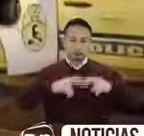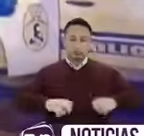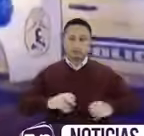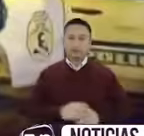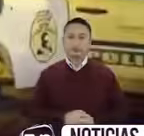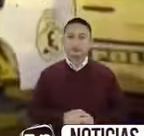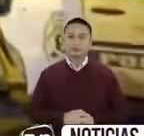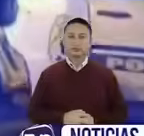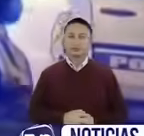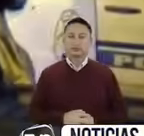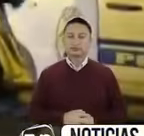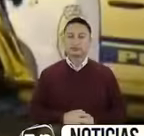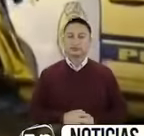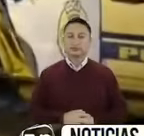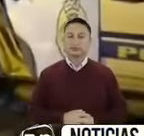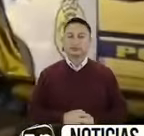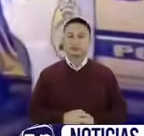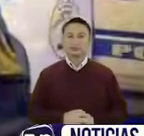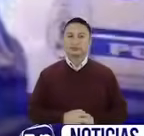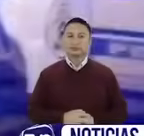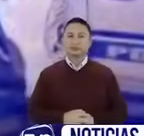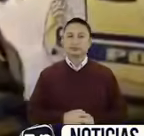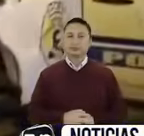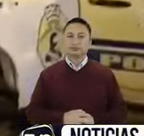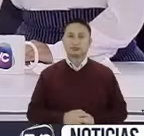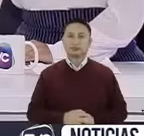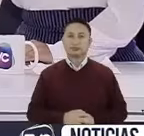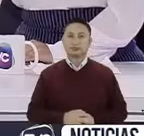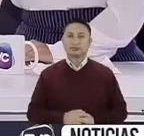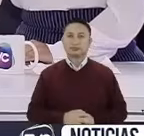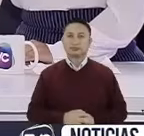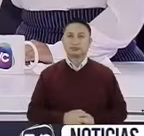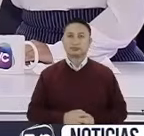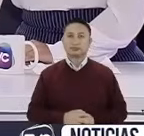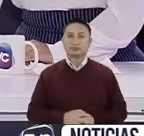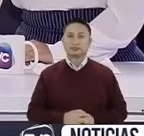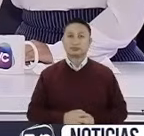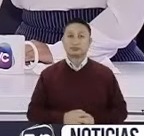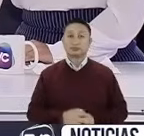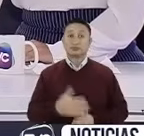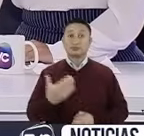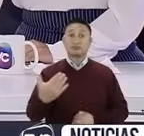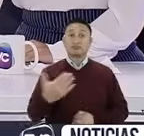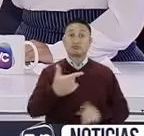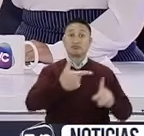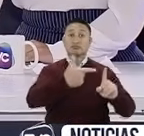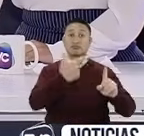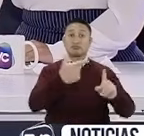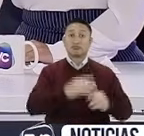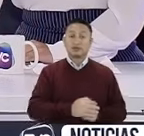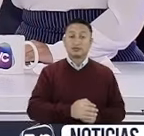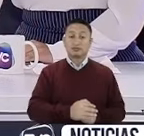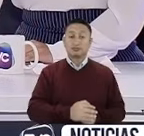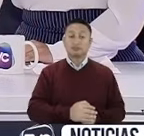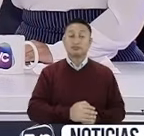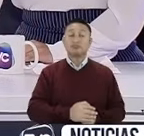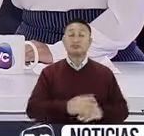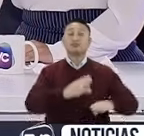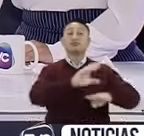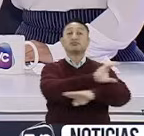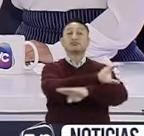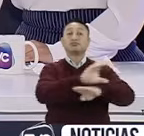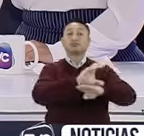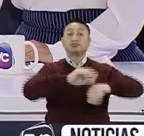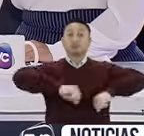Informó Marilyn Jaramillo. Un violento asalto se registró en una avícola ubicada en el sur de Guayaquil.